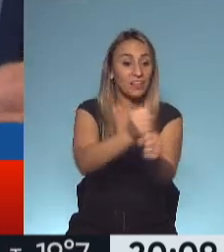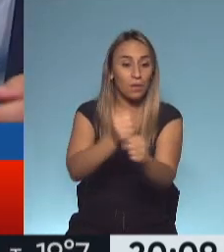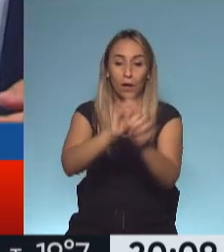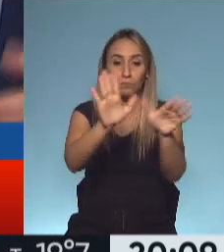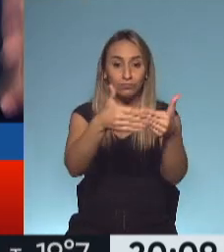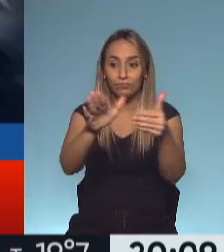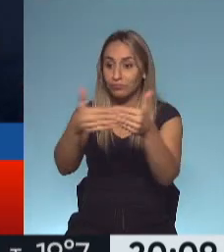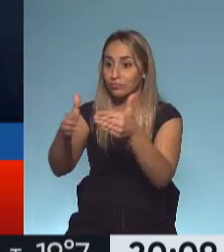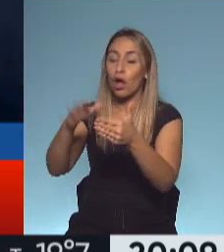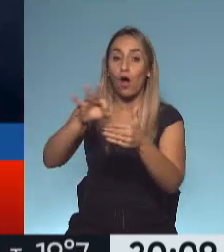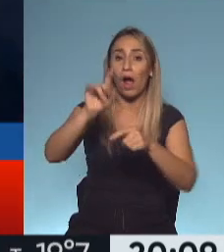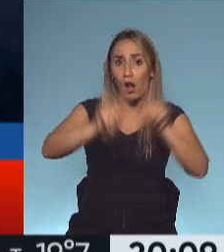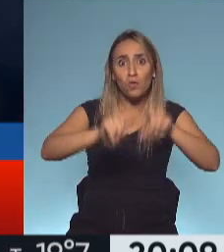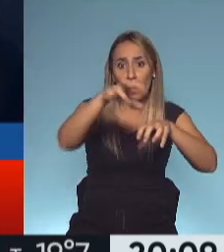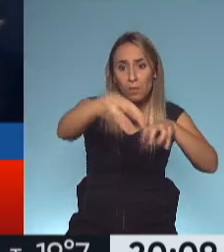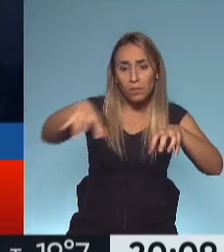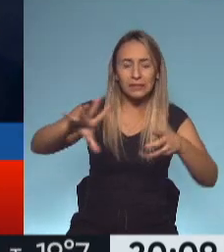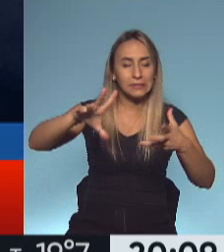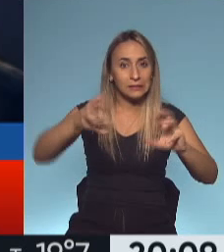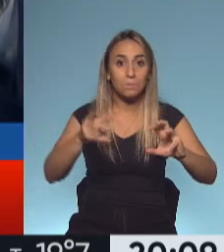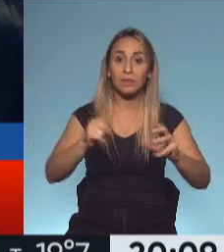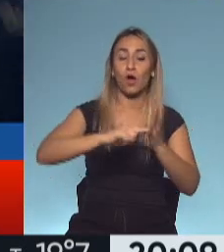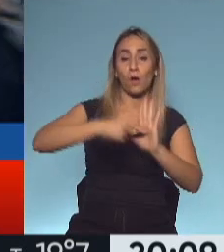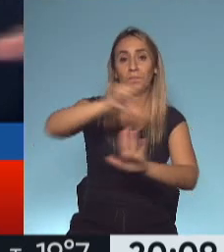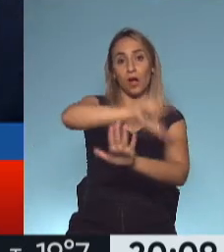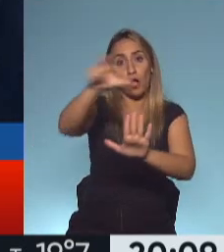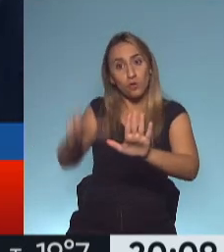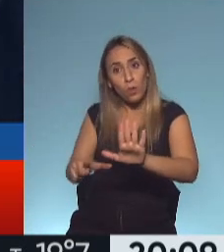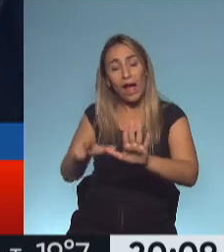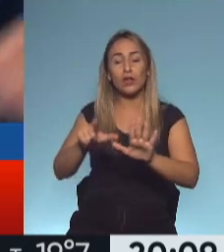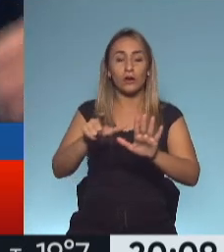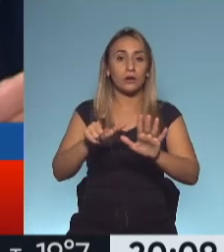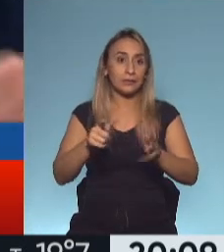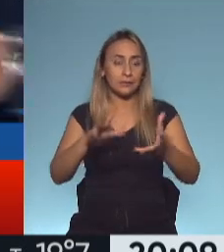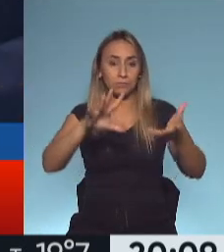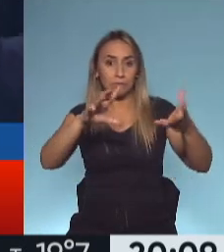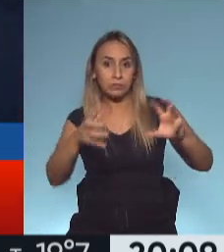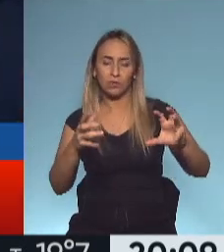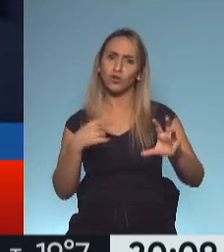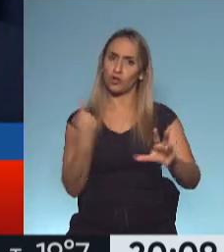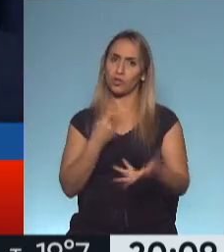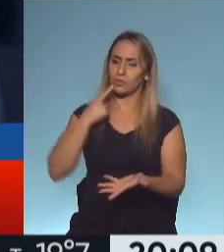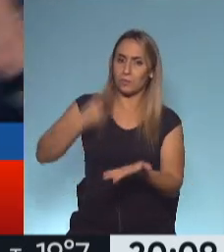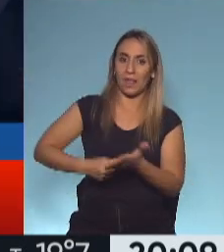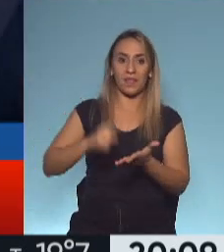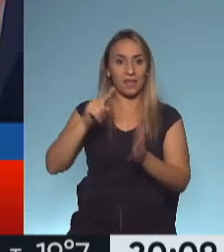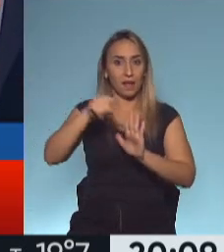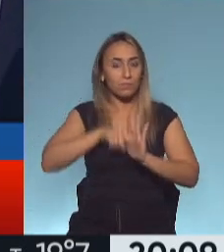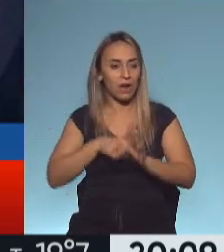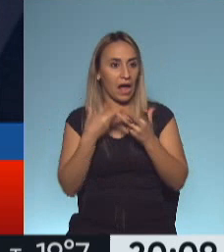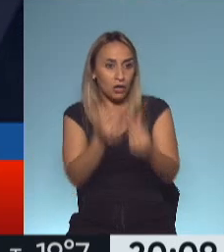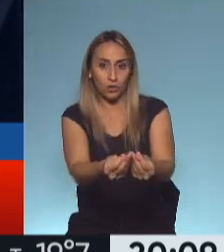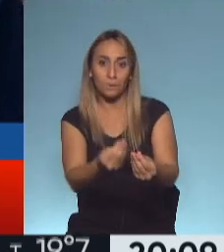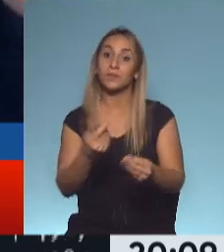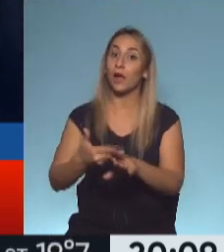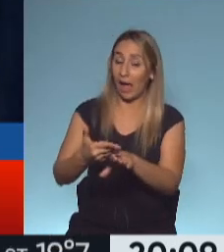o de zonas afectadas, como ha sido hasta ahora el conurbano de la Ciudad de Buenos Aires, el AMBA, vamos a generar medidas de acompañamiento. Antes de estas medidas, yo había aumentado